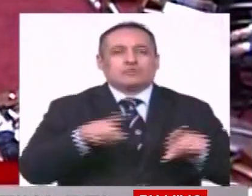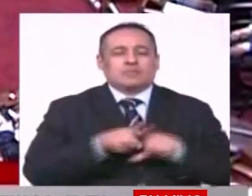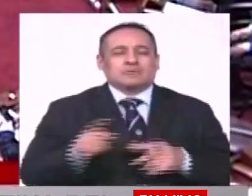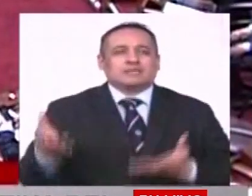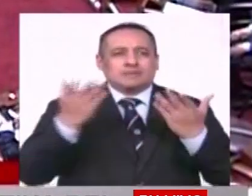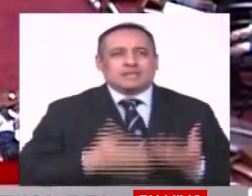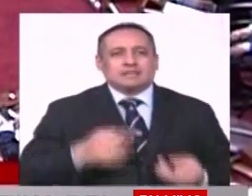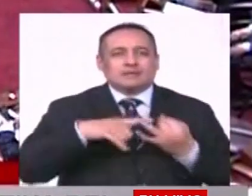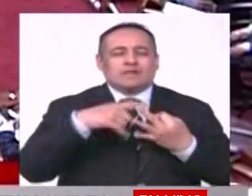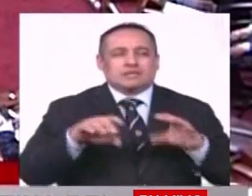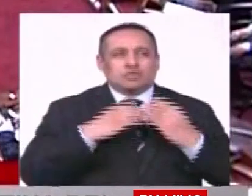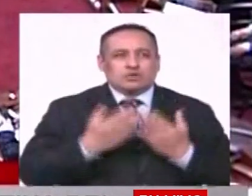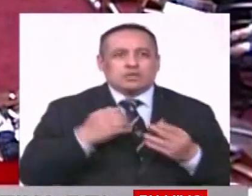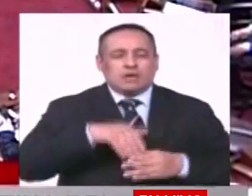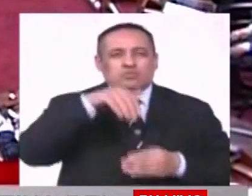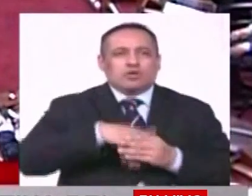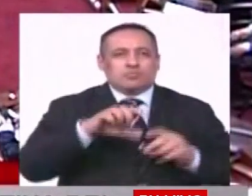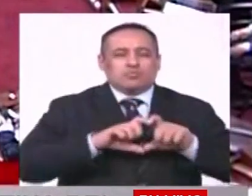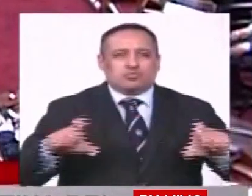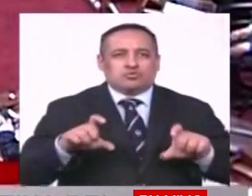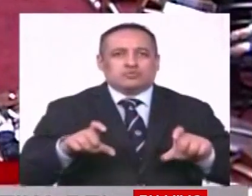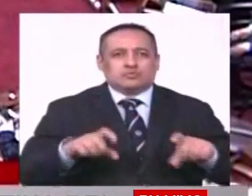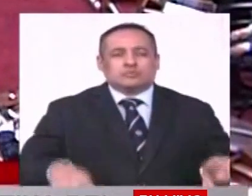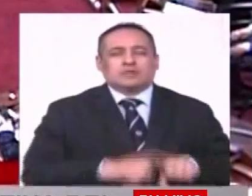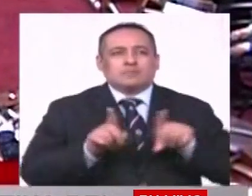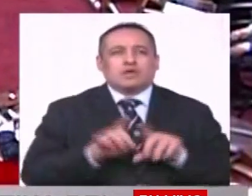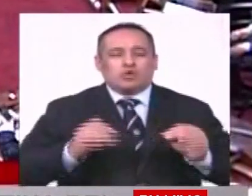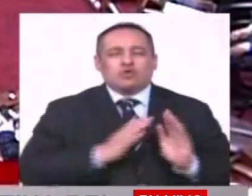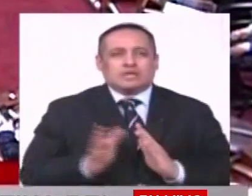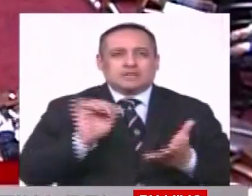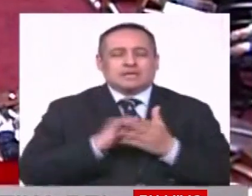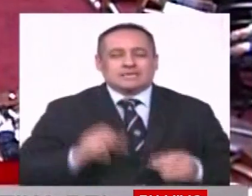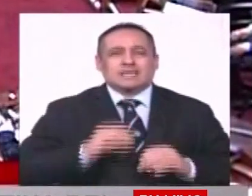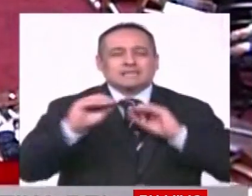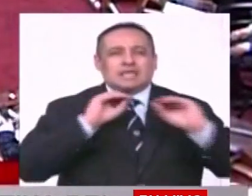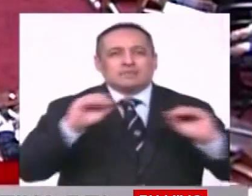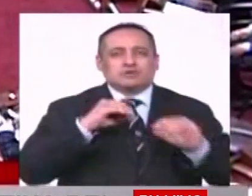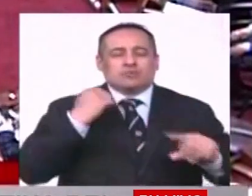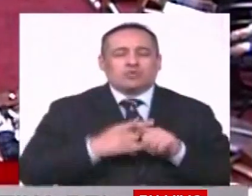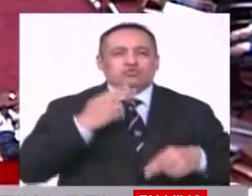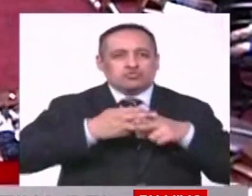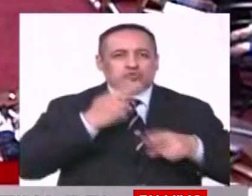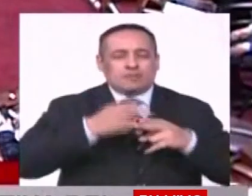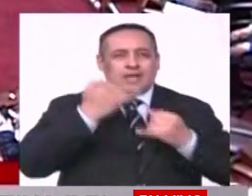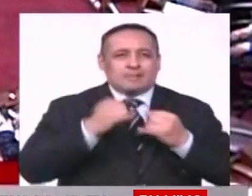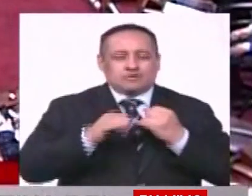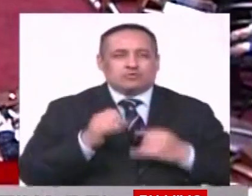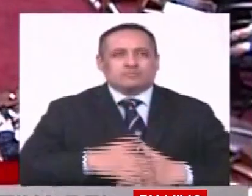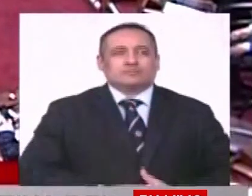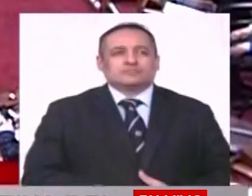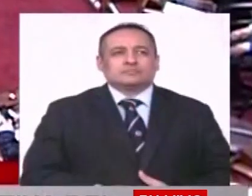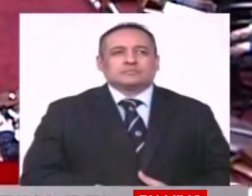invitará a los demás congresistas a depositar sus cédulas de votación, ordenando que se les llame por su apellido en orden